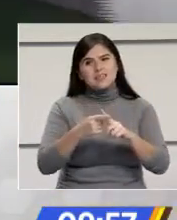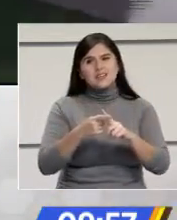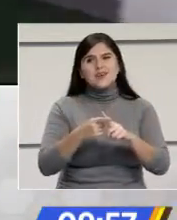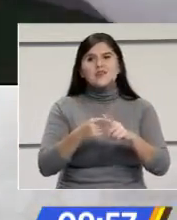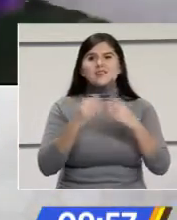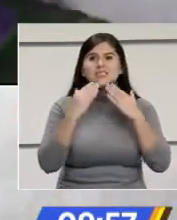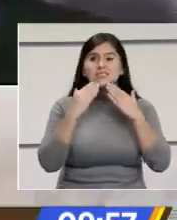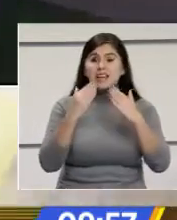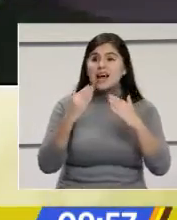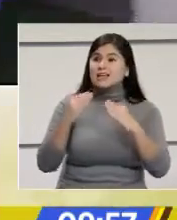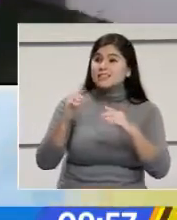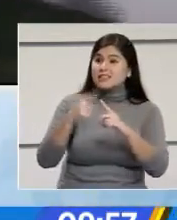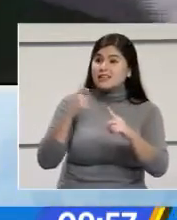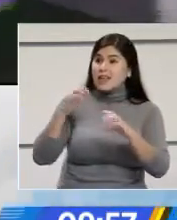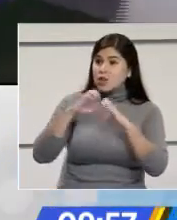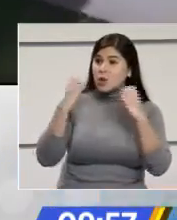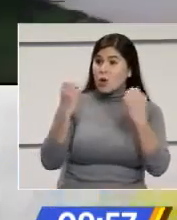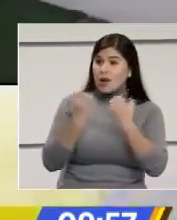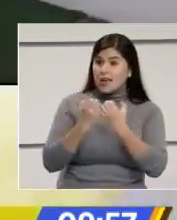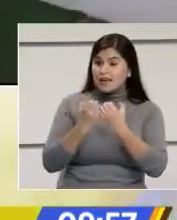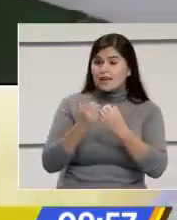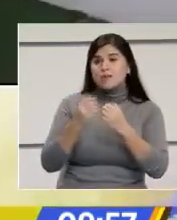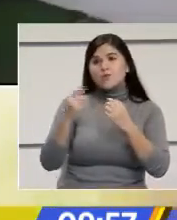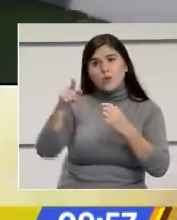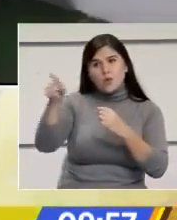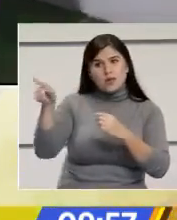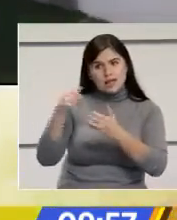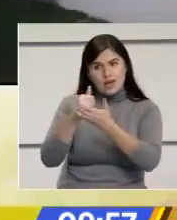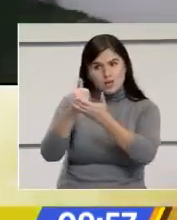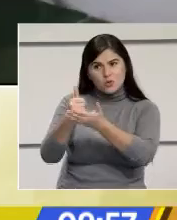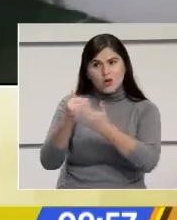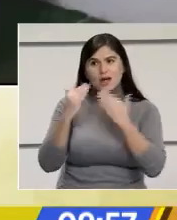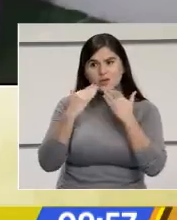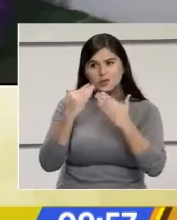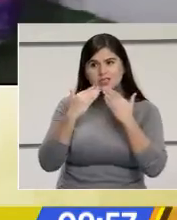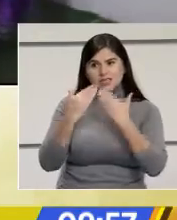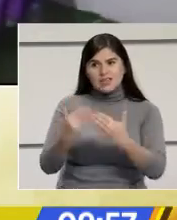todo el equipo que estuvo con ustedes.